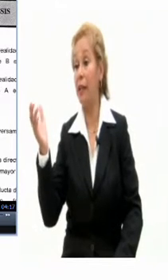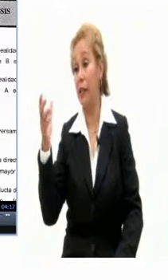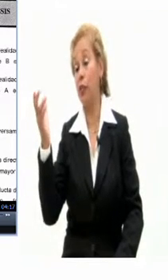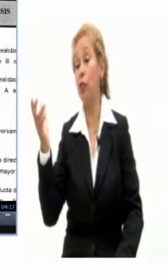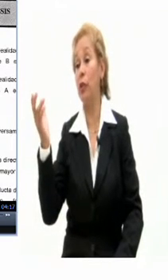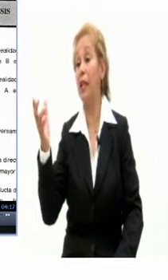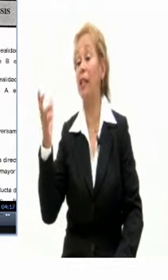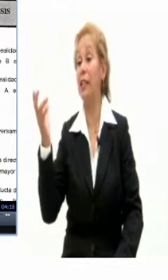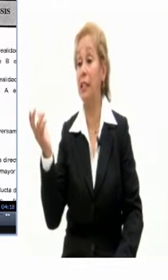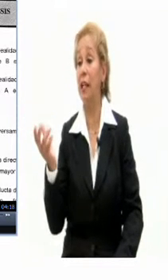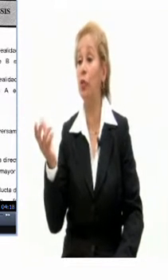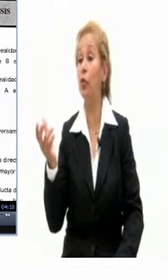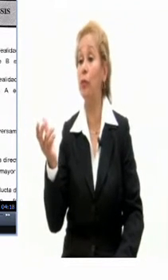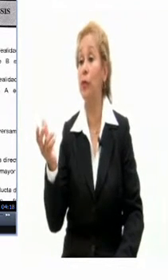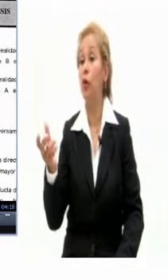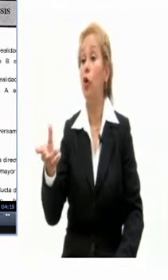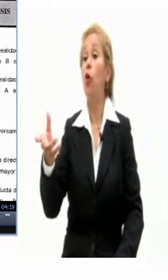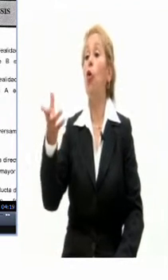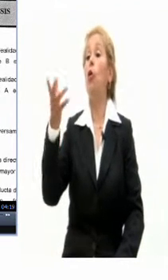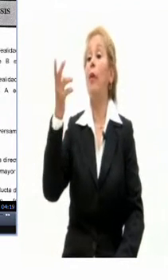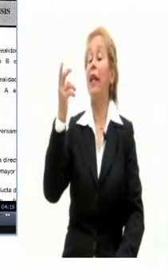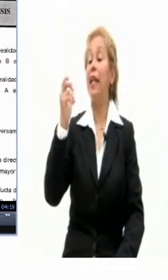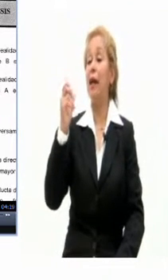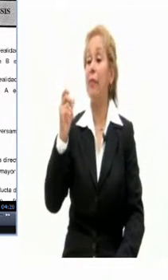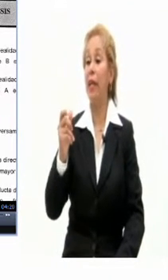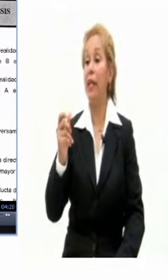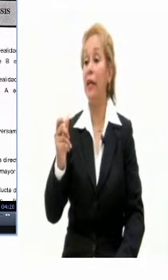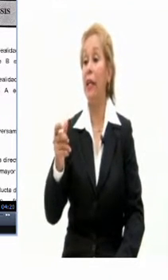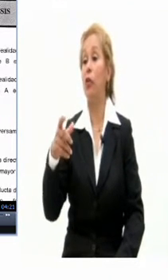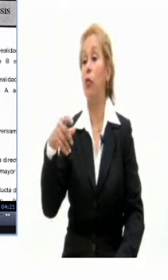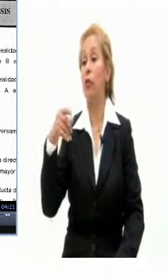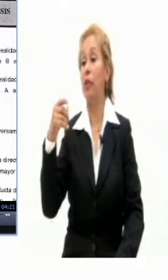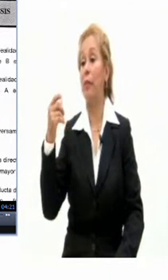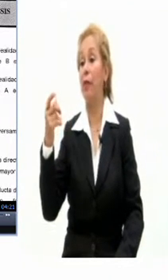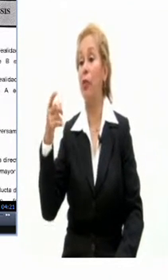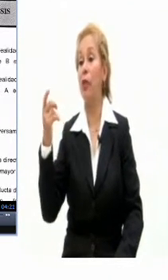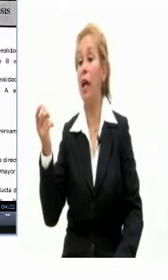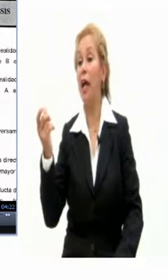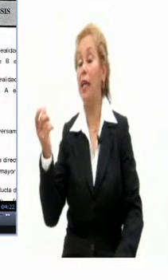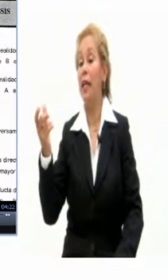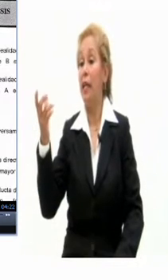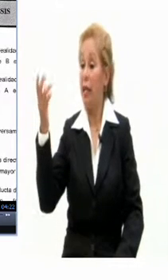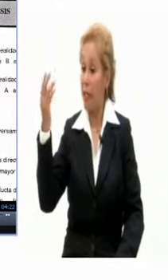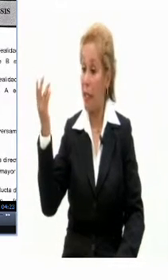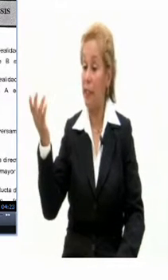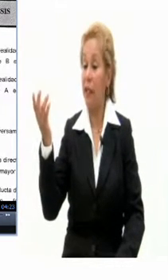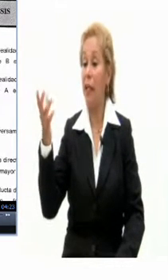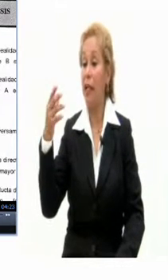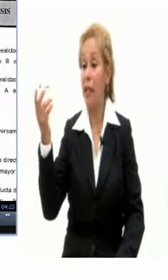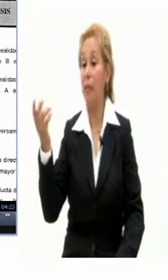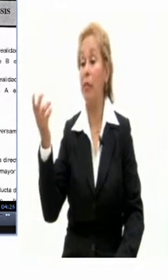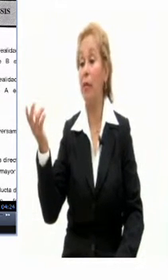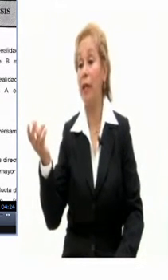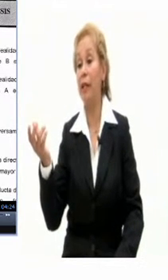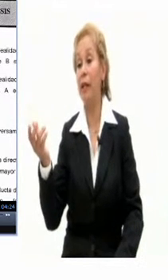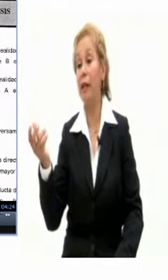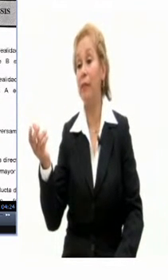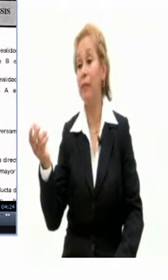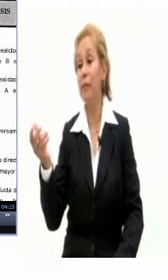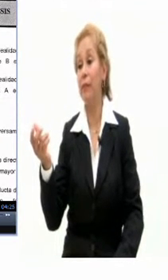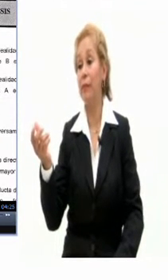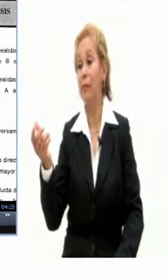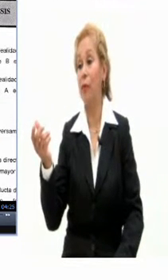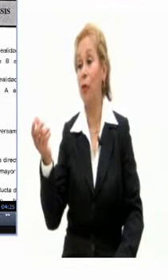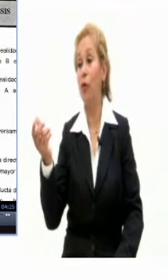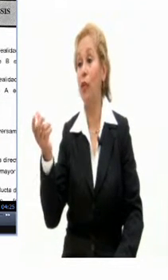esta realidad que estoy analizando, o varía B el comportamiento de A en esta realidad